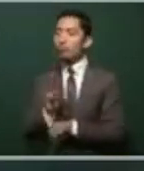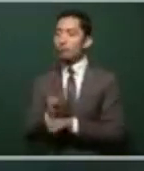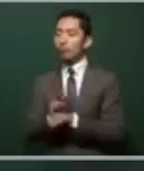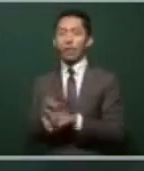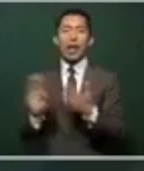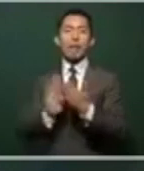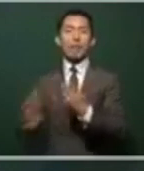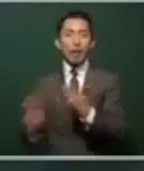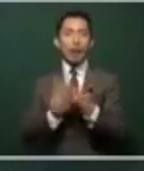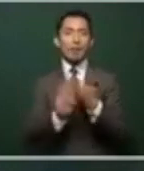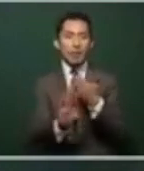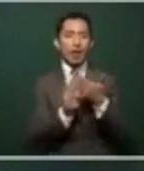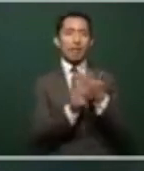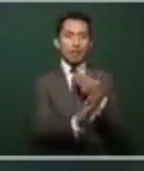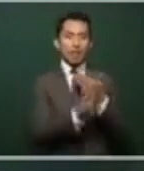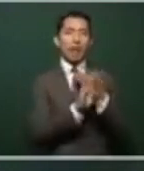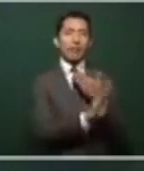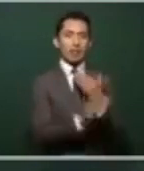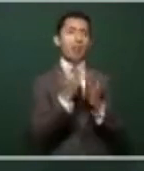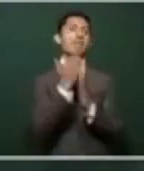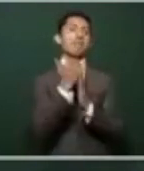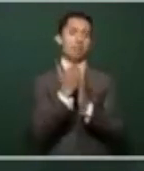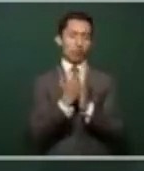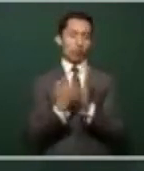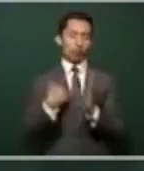Les estamos quitando a los jóvenes.